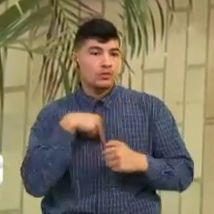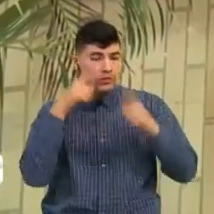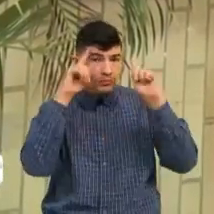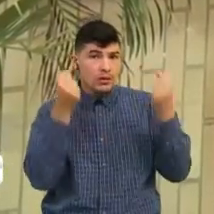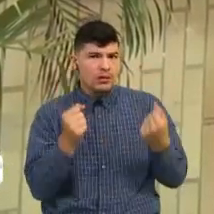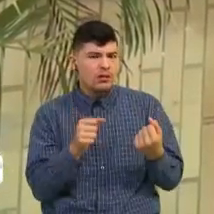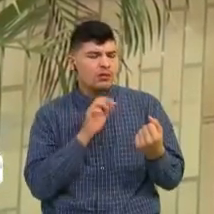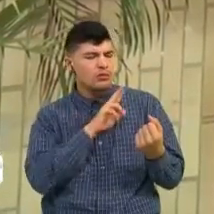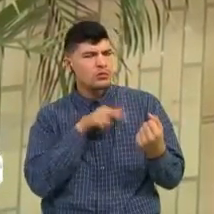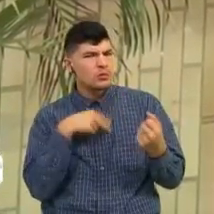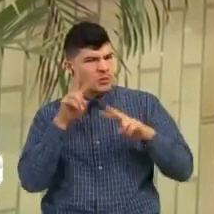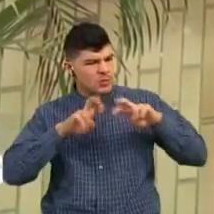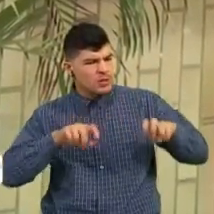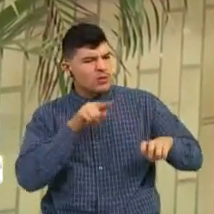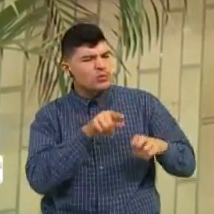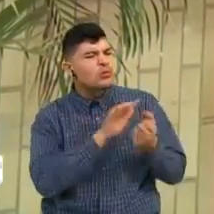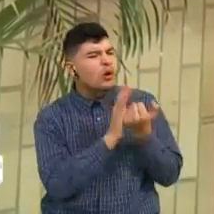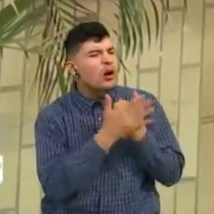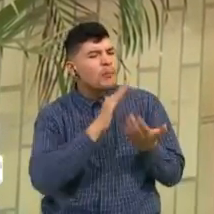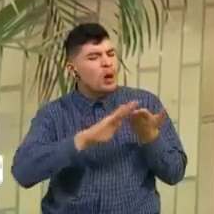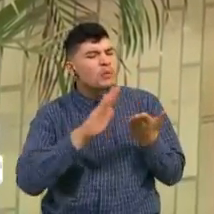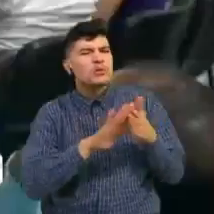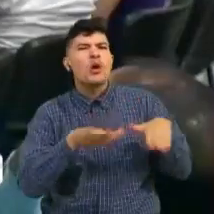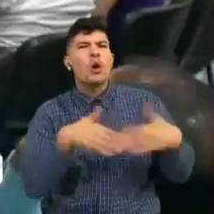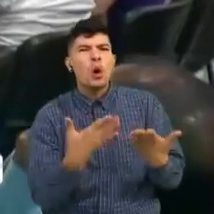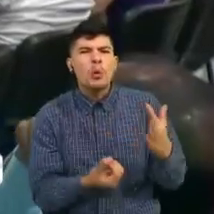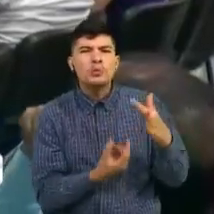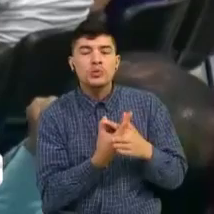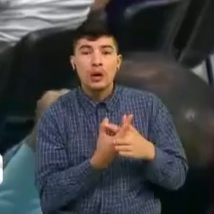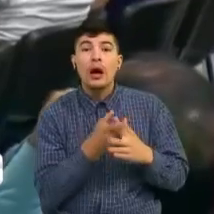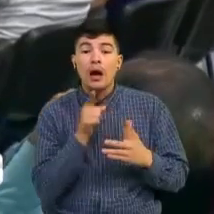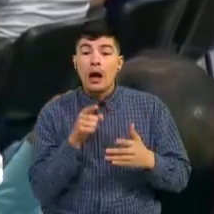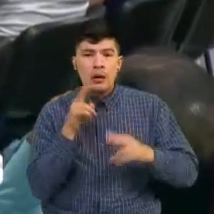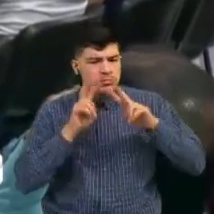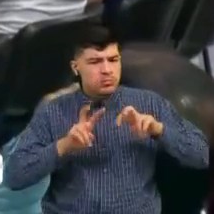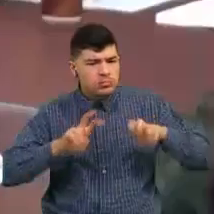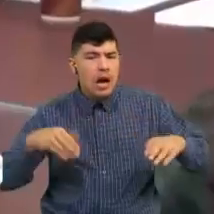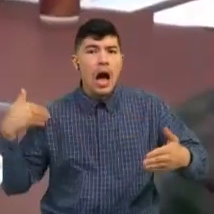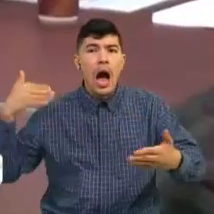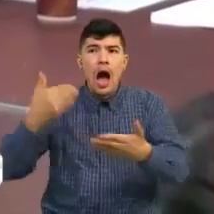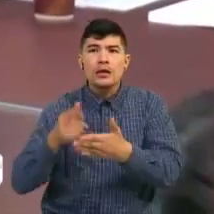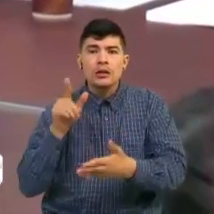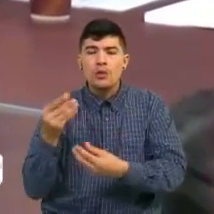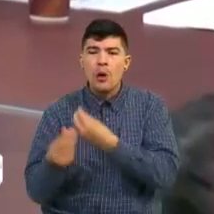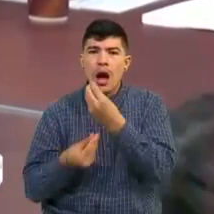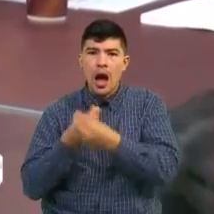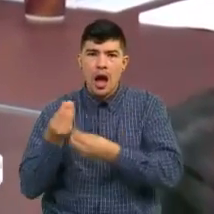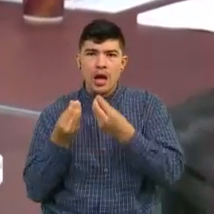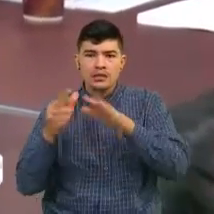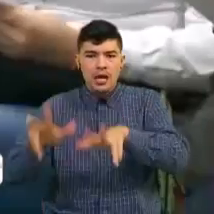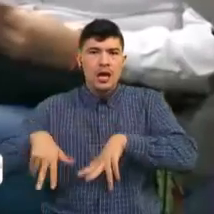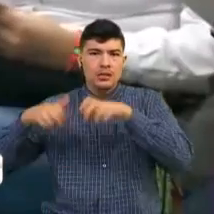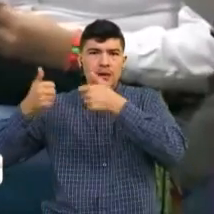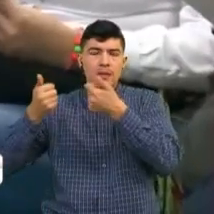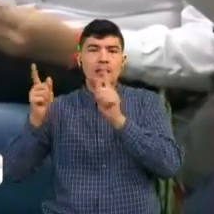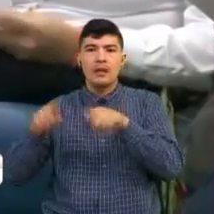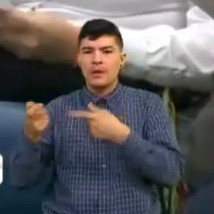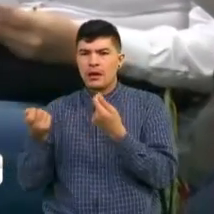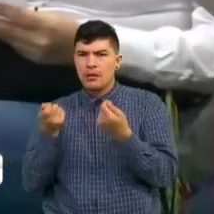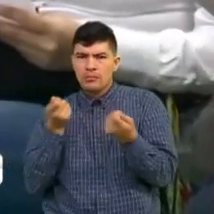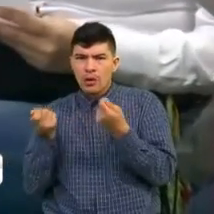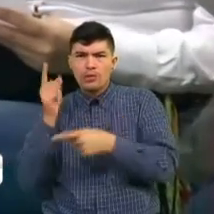se dieron esas licencias, bajo qué condiciones. Y de ahí en adelante revisar hasta lo que hace la Asamblea, que es control político sobre la